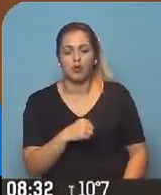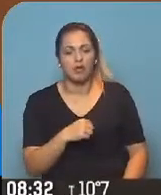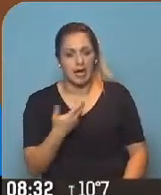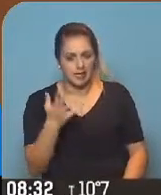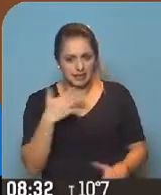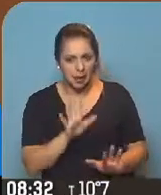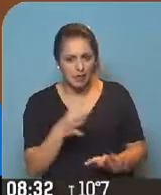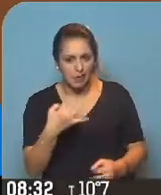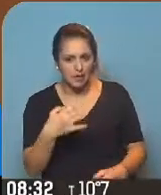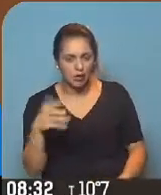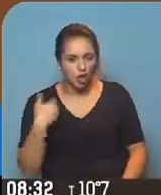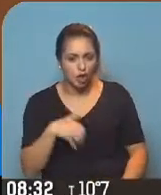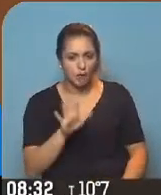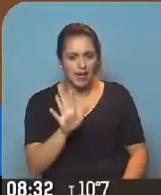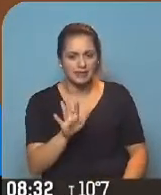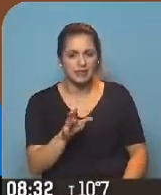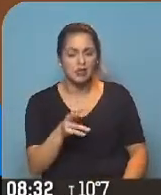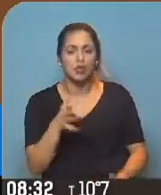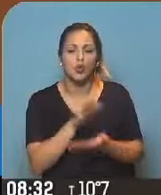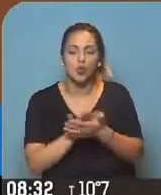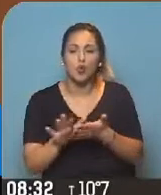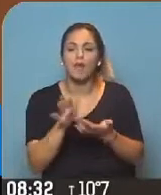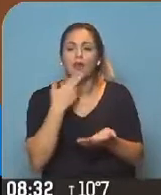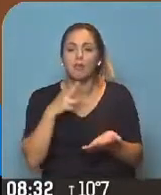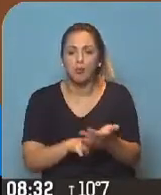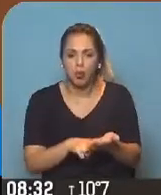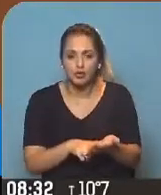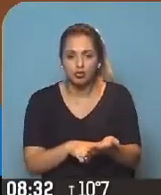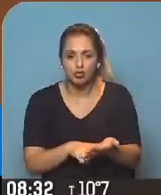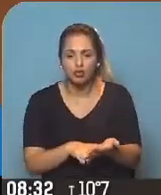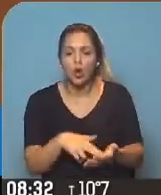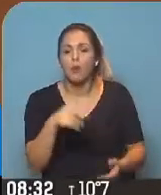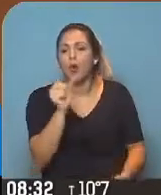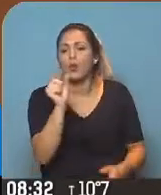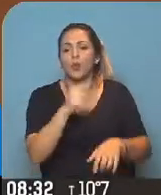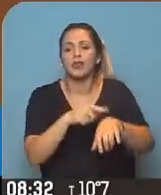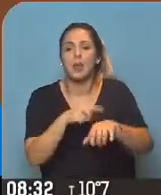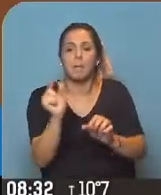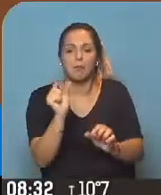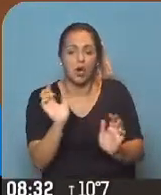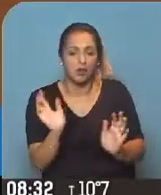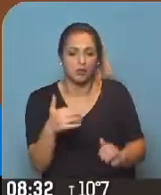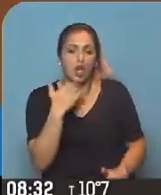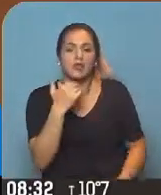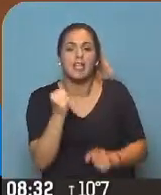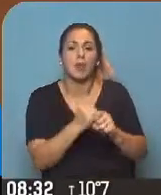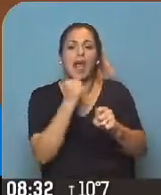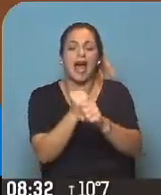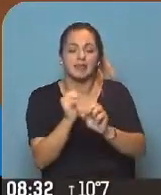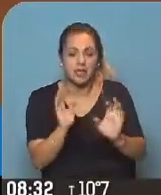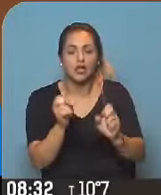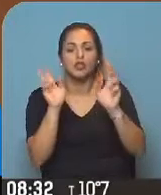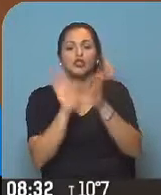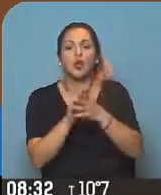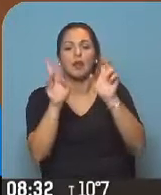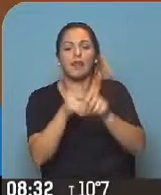este nuevo impuesto aunque sea digamos por un tiempo determinado a partir del tema de las